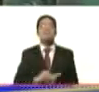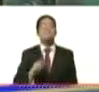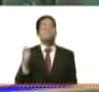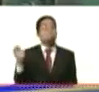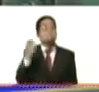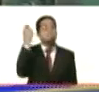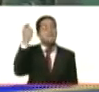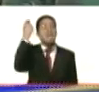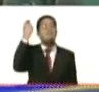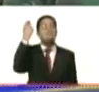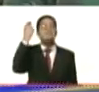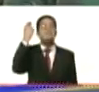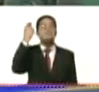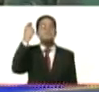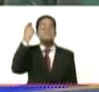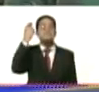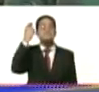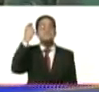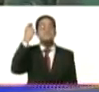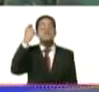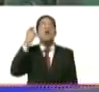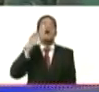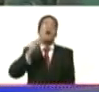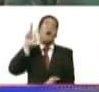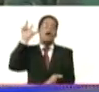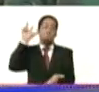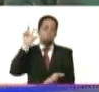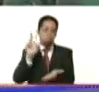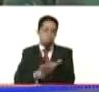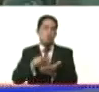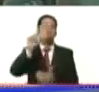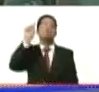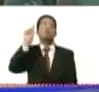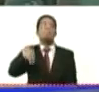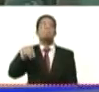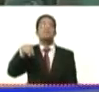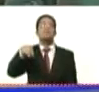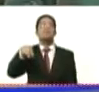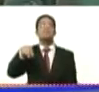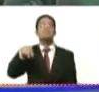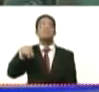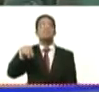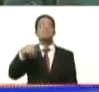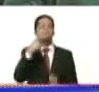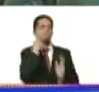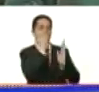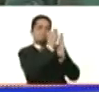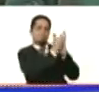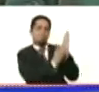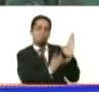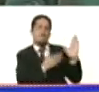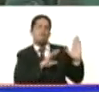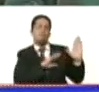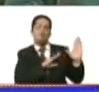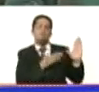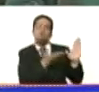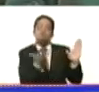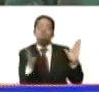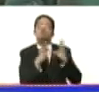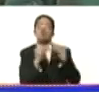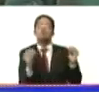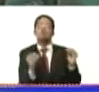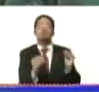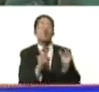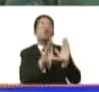en el mundo, y aprobó en referéndum consultivo la Carta de Todos, la Constitución